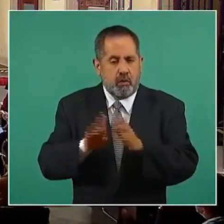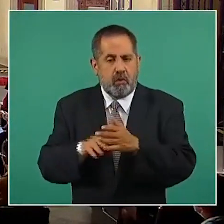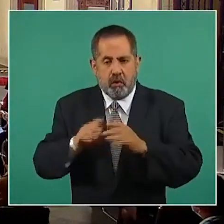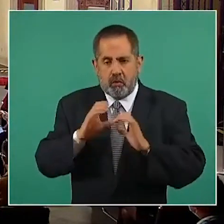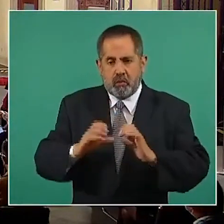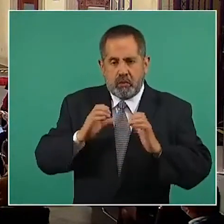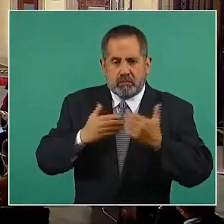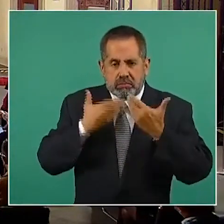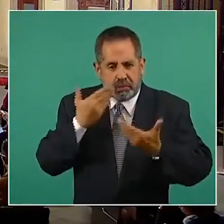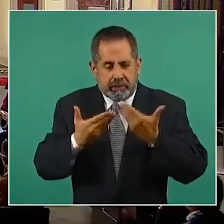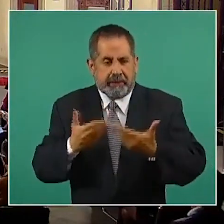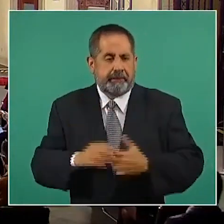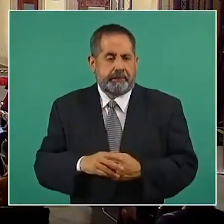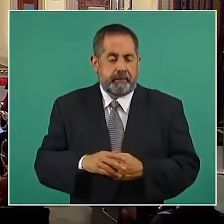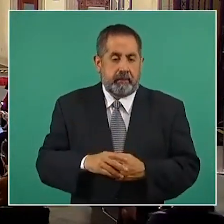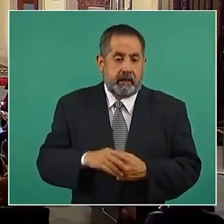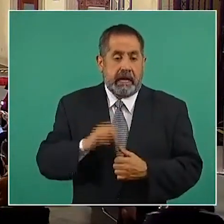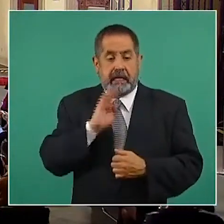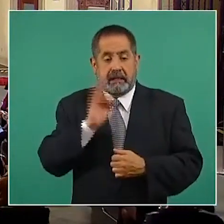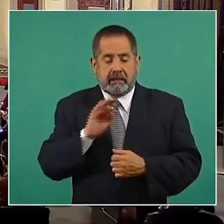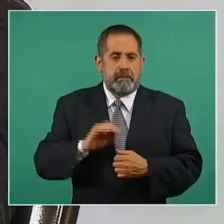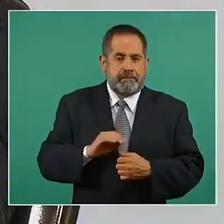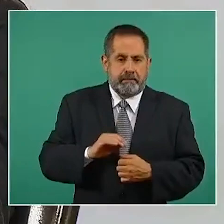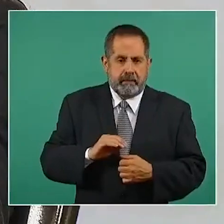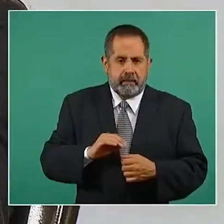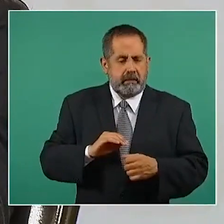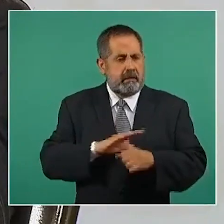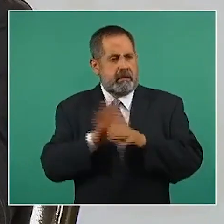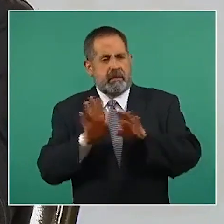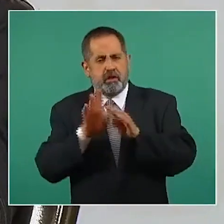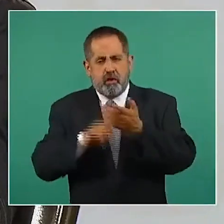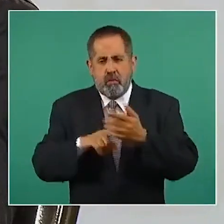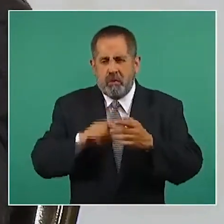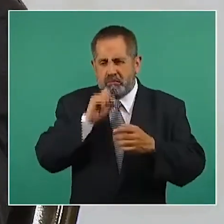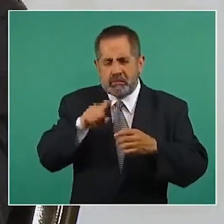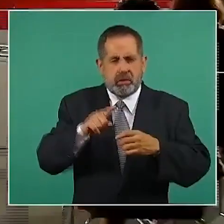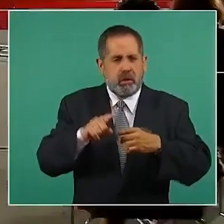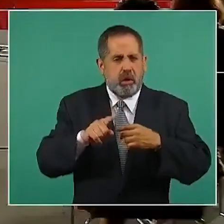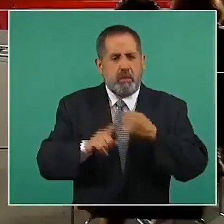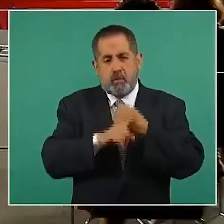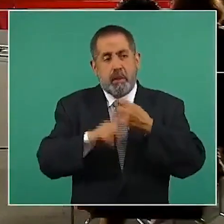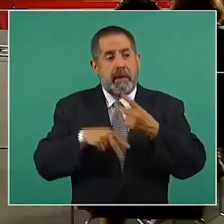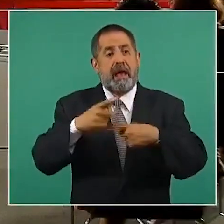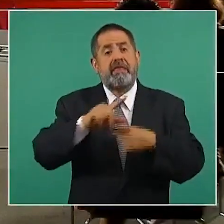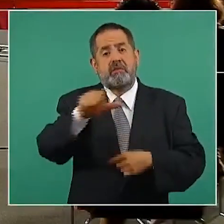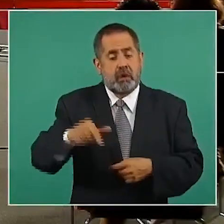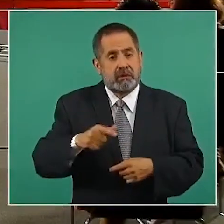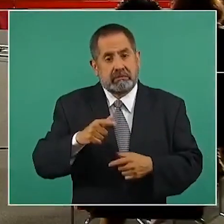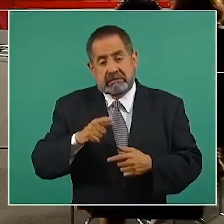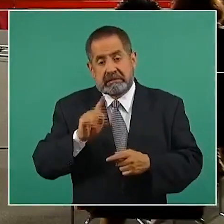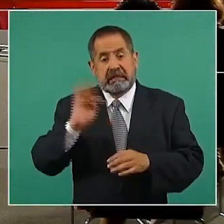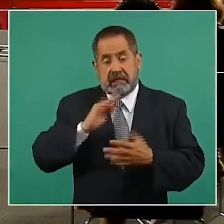descrito. Después de la pandemia quizá como problema de salud pública sea todavía mayor la